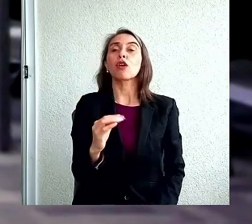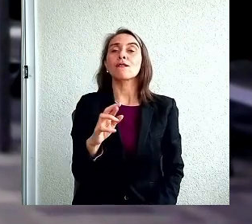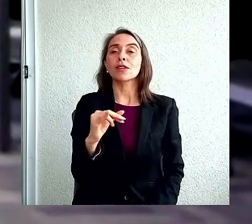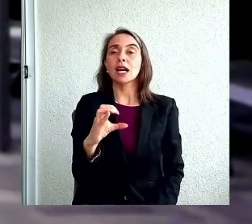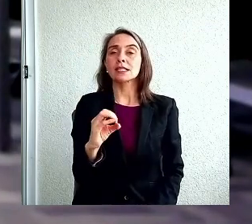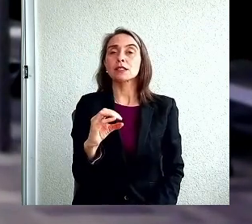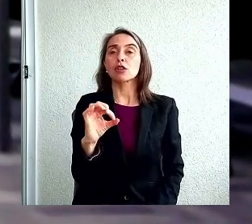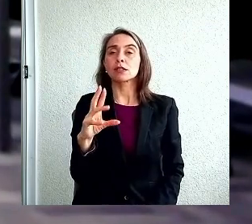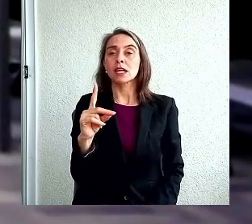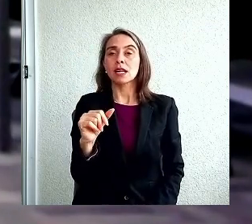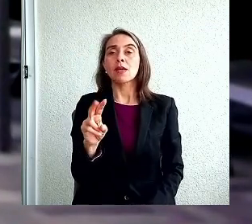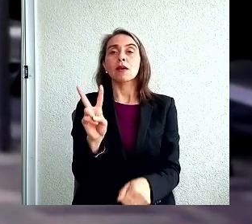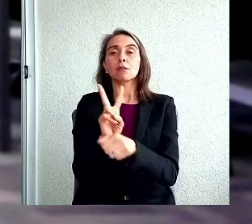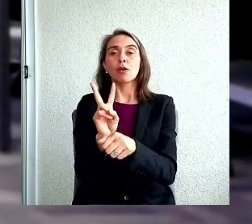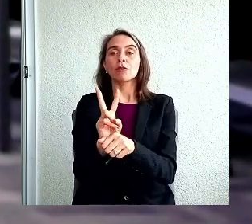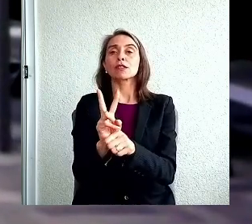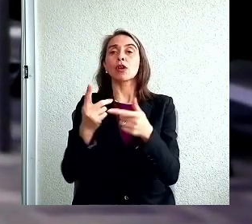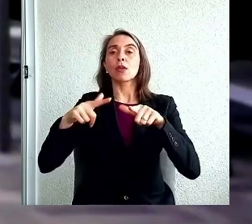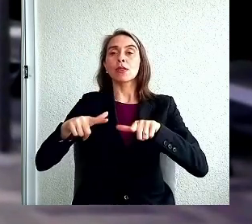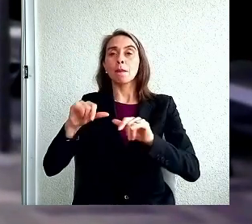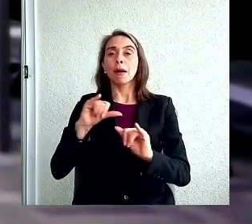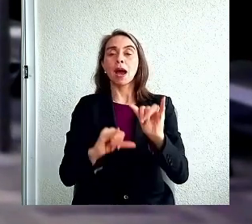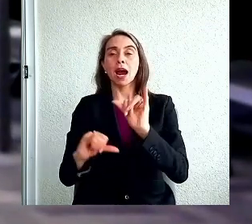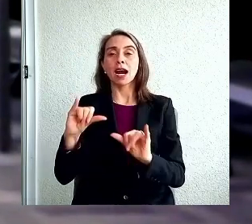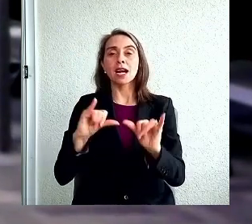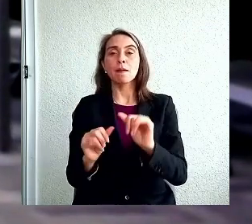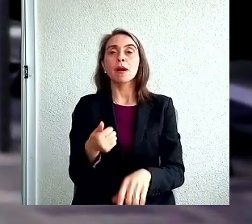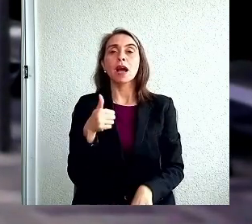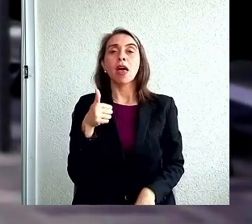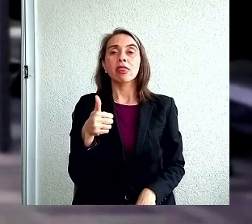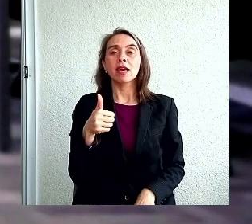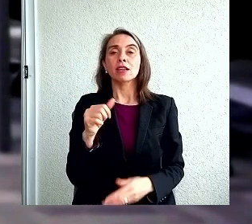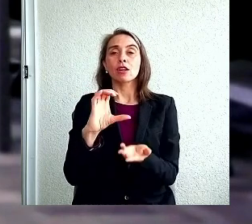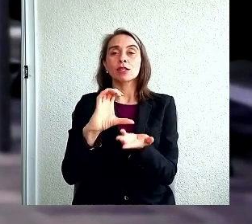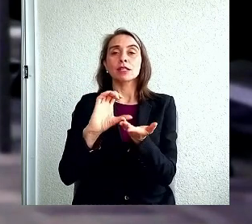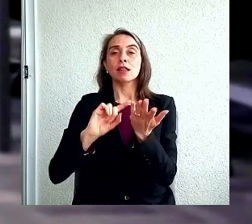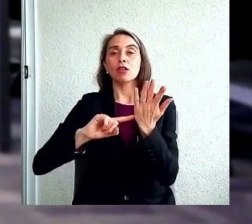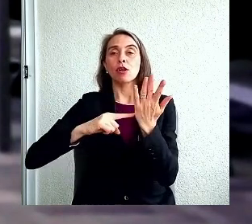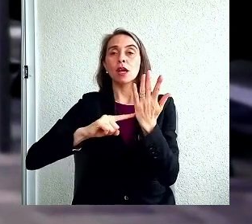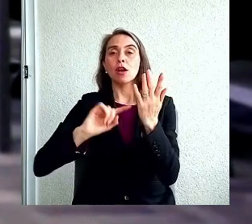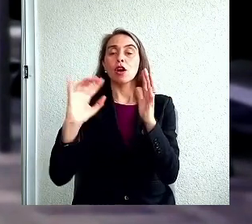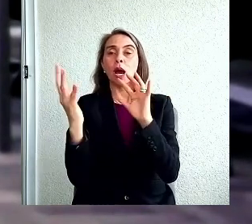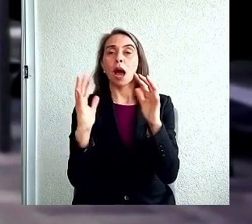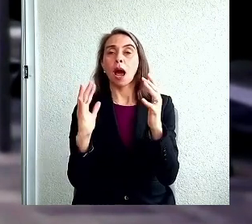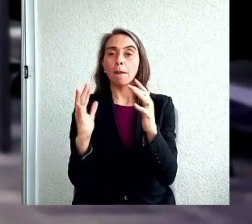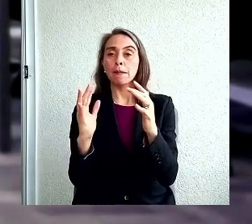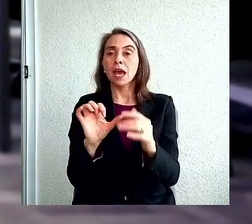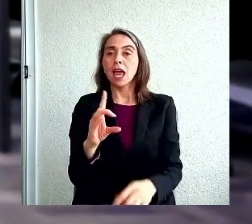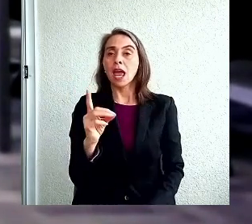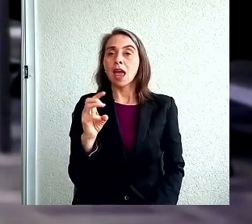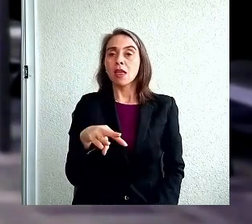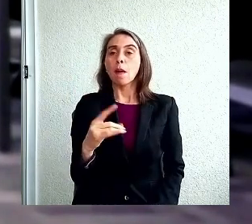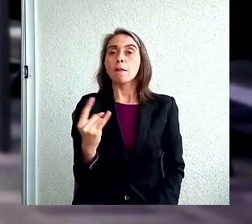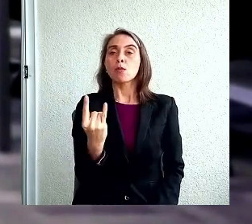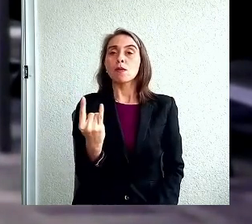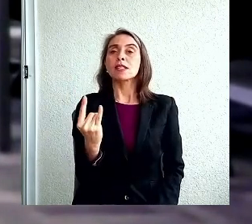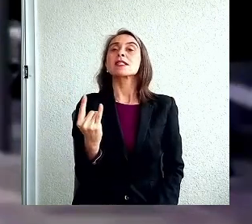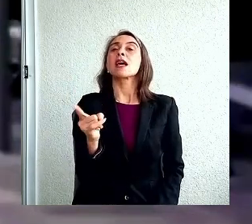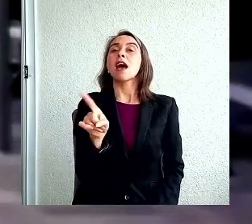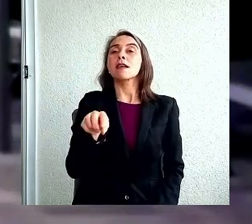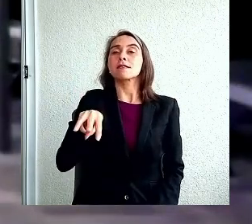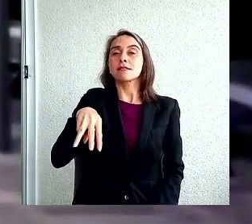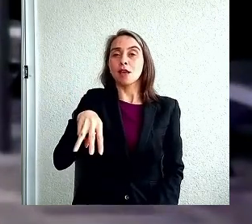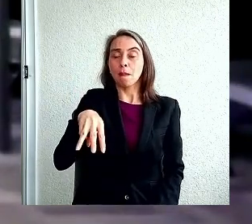de Química y director del Centro de Tecnologías Ambientales CETAM de la USM. A la doctora Angélica